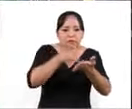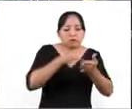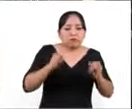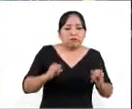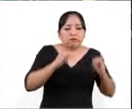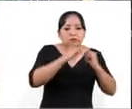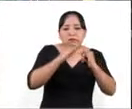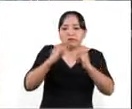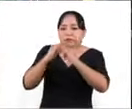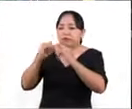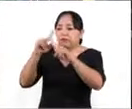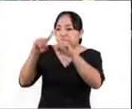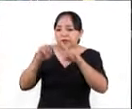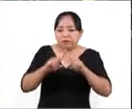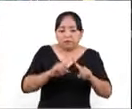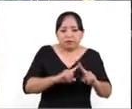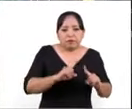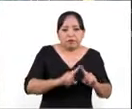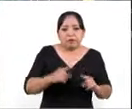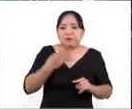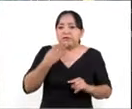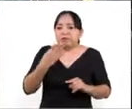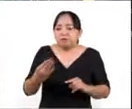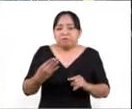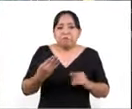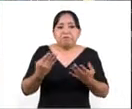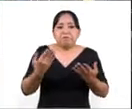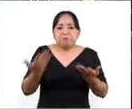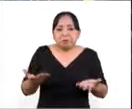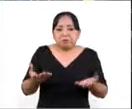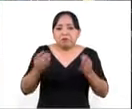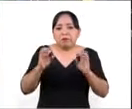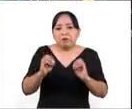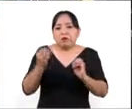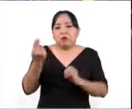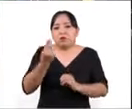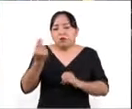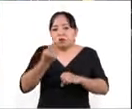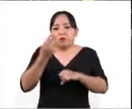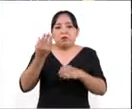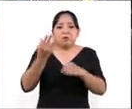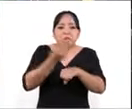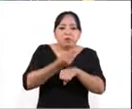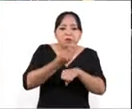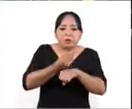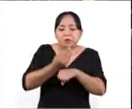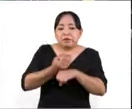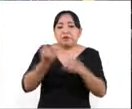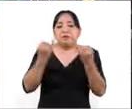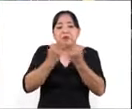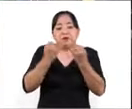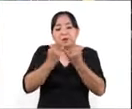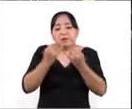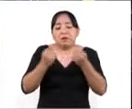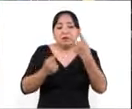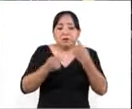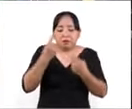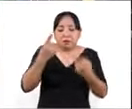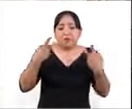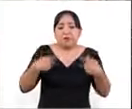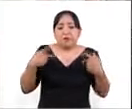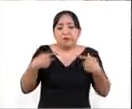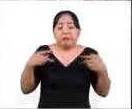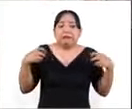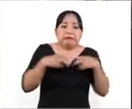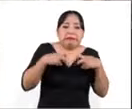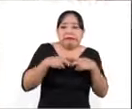cuestiones menores y, por supuesto, algunas crisis nerviosas que fueron reportadas a través del 911. Quisiera